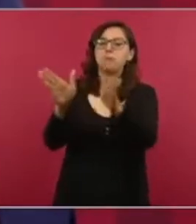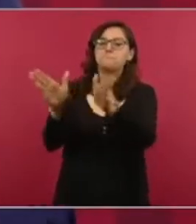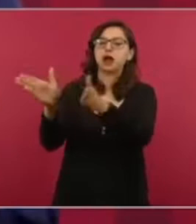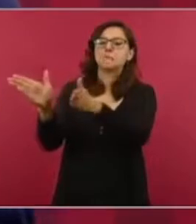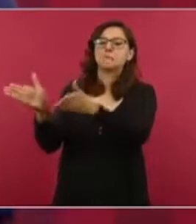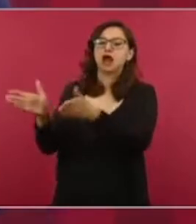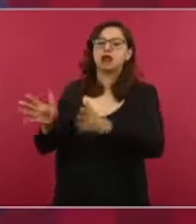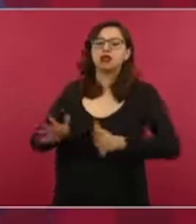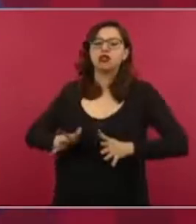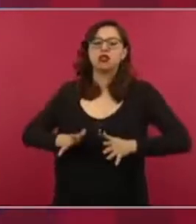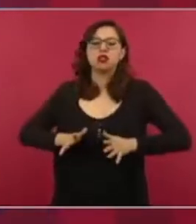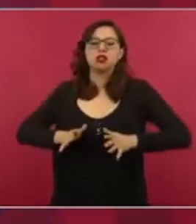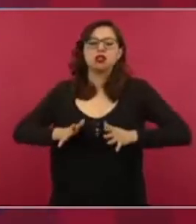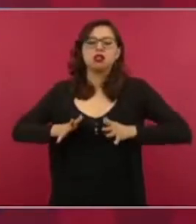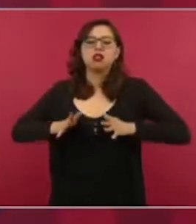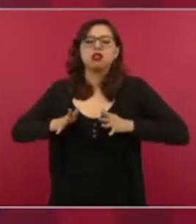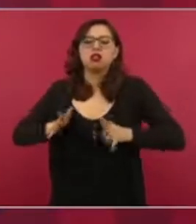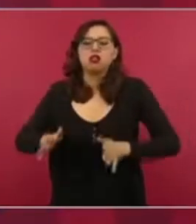con